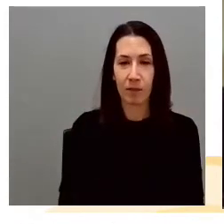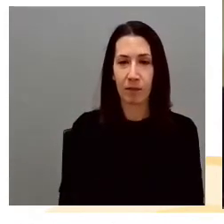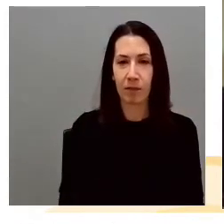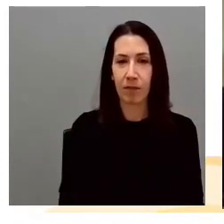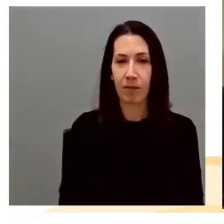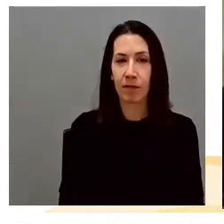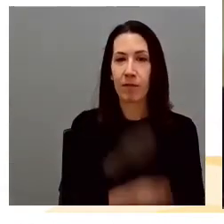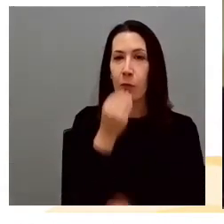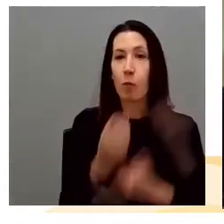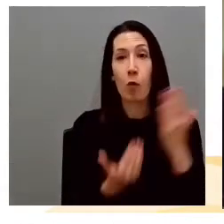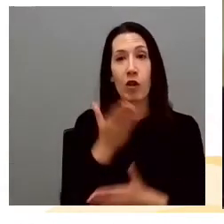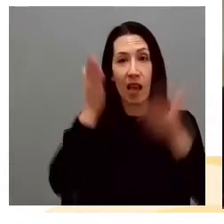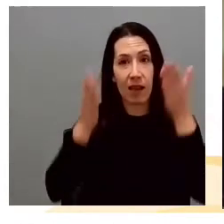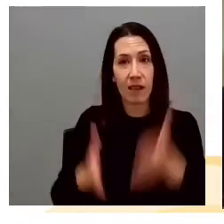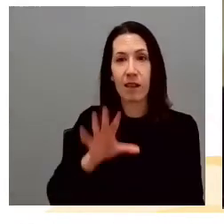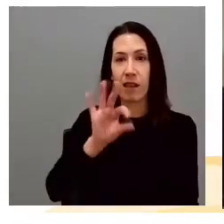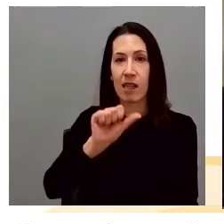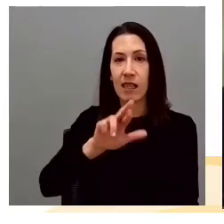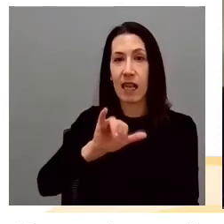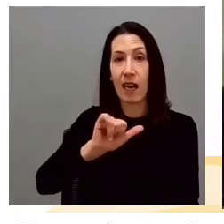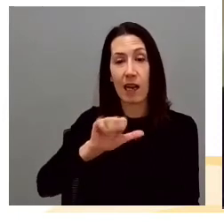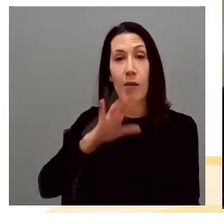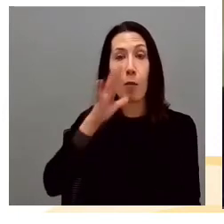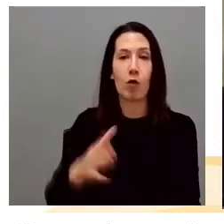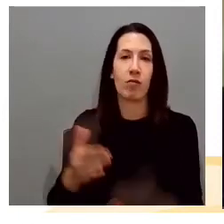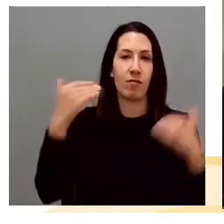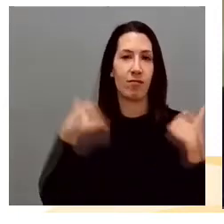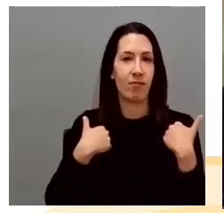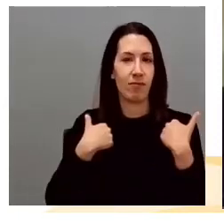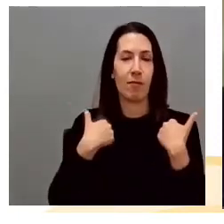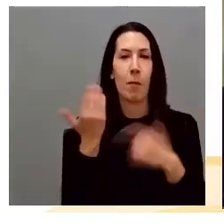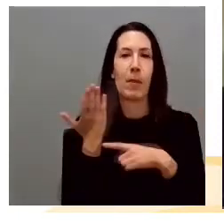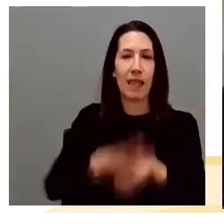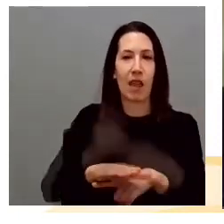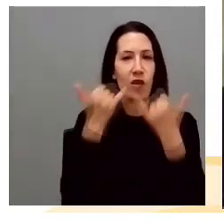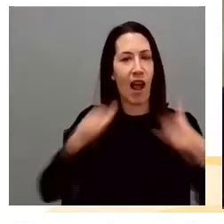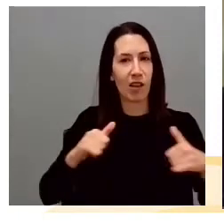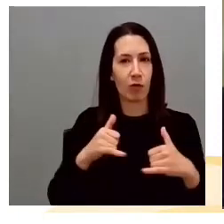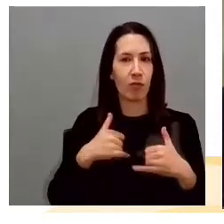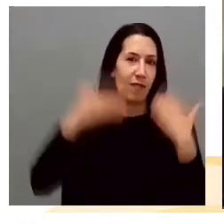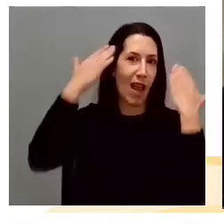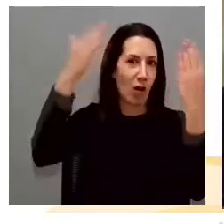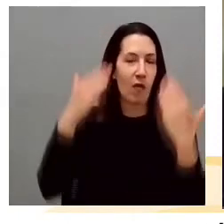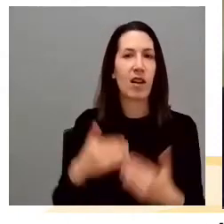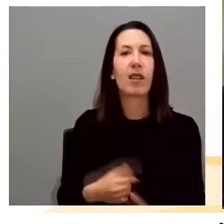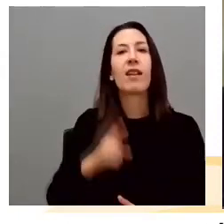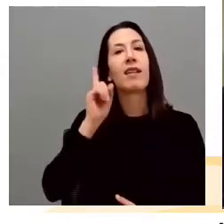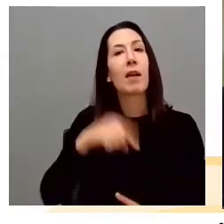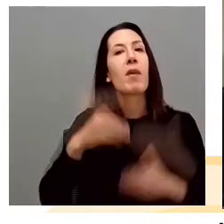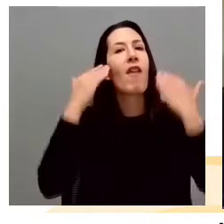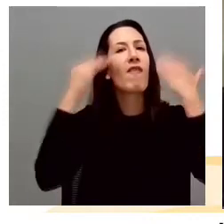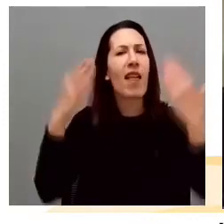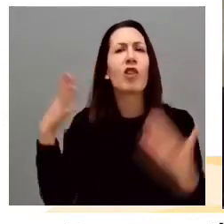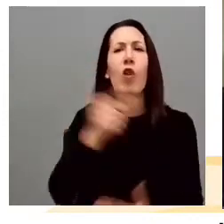Buenos días, Saray, por la conducción del acto. Enhorabuena. Felicidades a toda la gente,